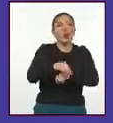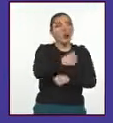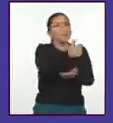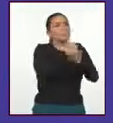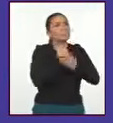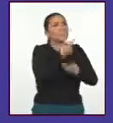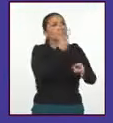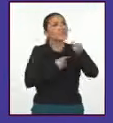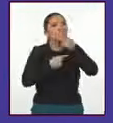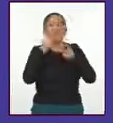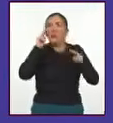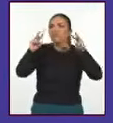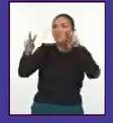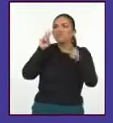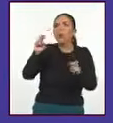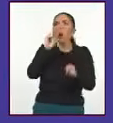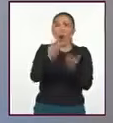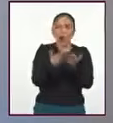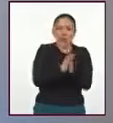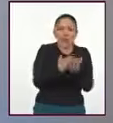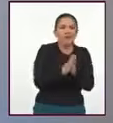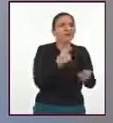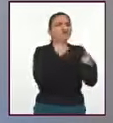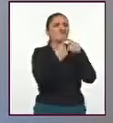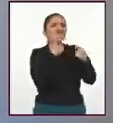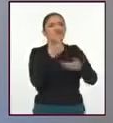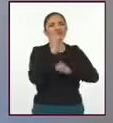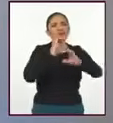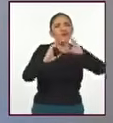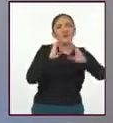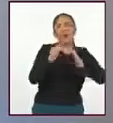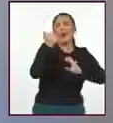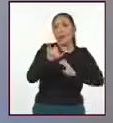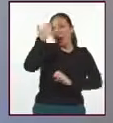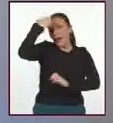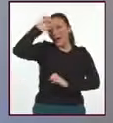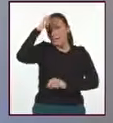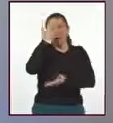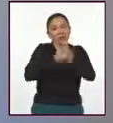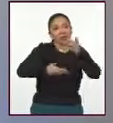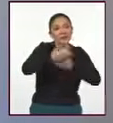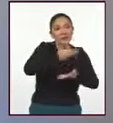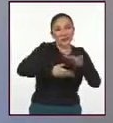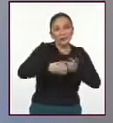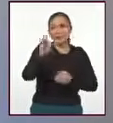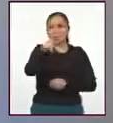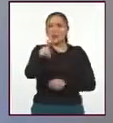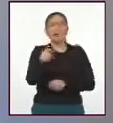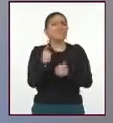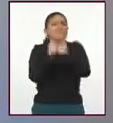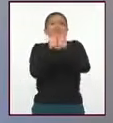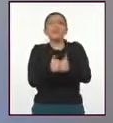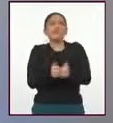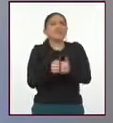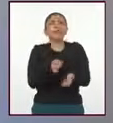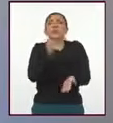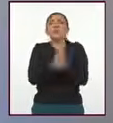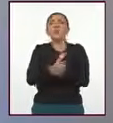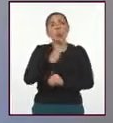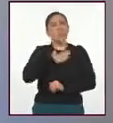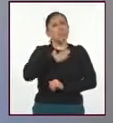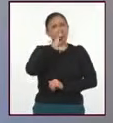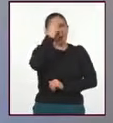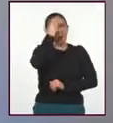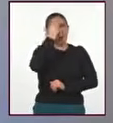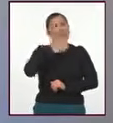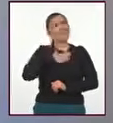a través de los libros, el diálogo y las experiencias compartidas. Si uno se quedara solamente con lo que uno conoce, con su propia visión